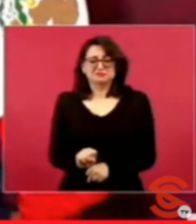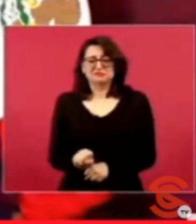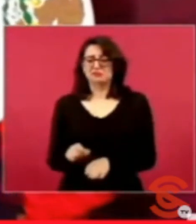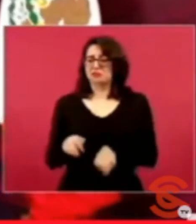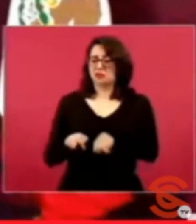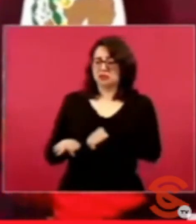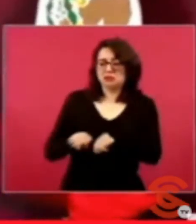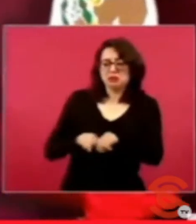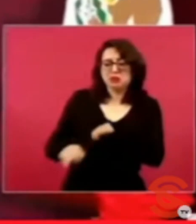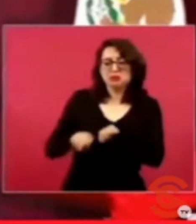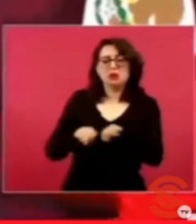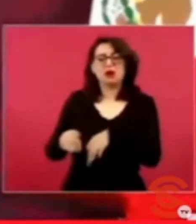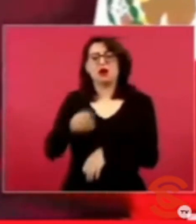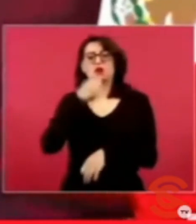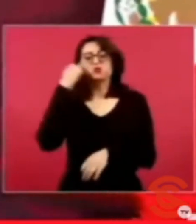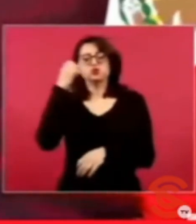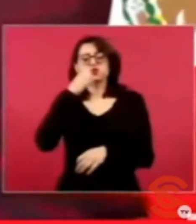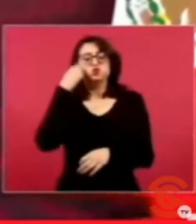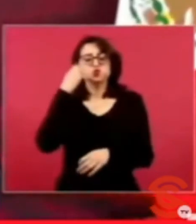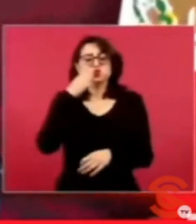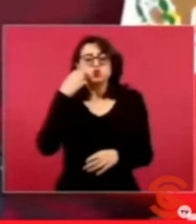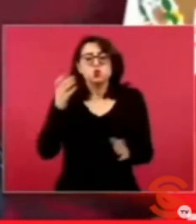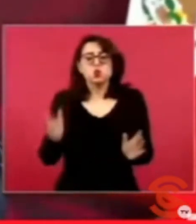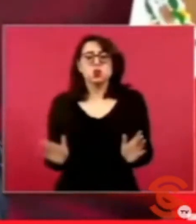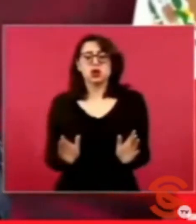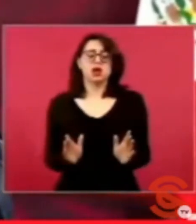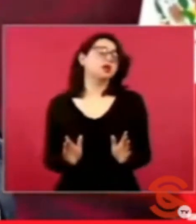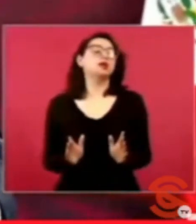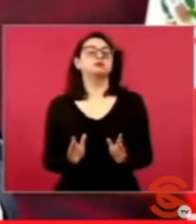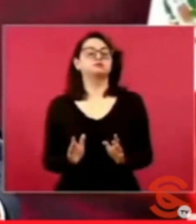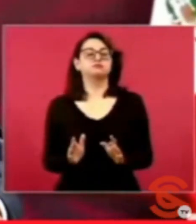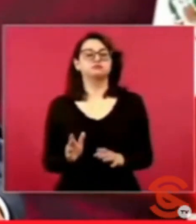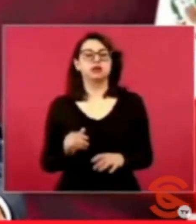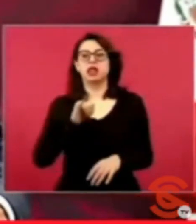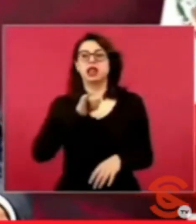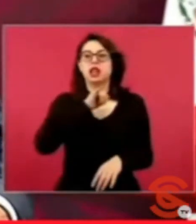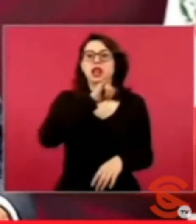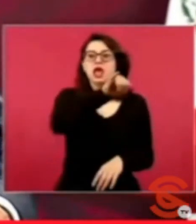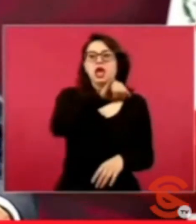empezó dando clases en comunidades.